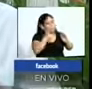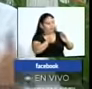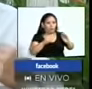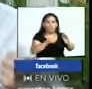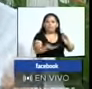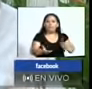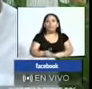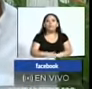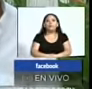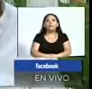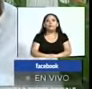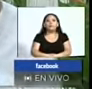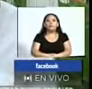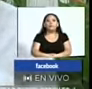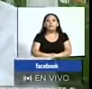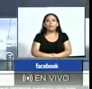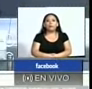mundo.